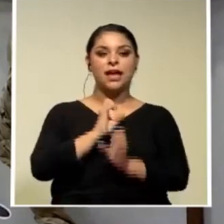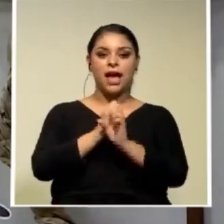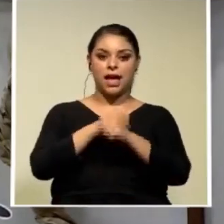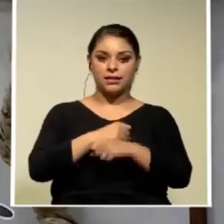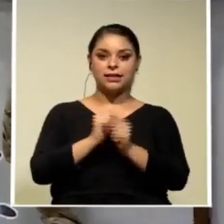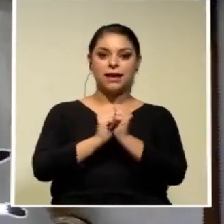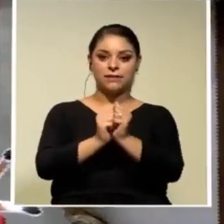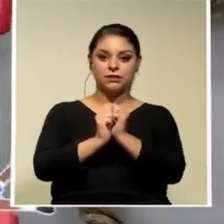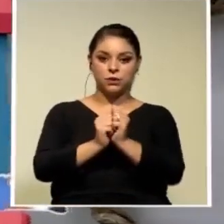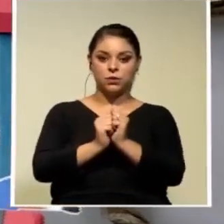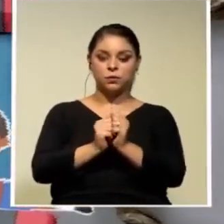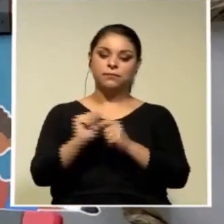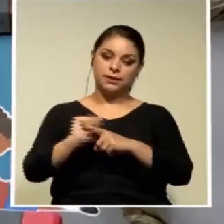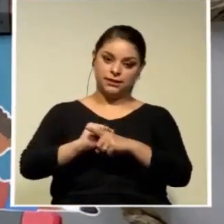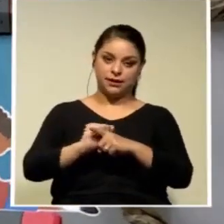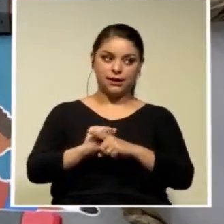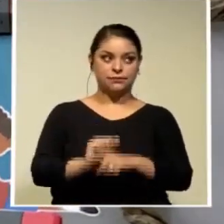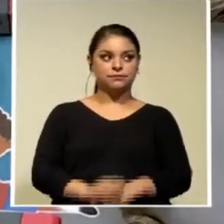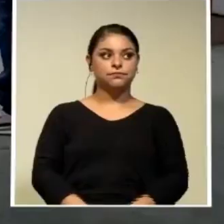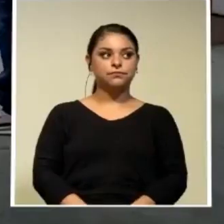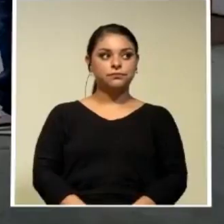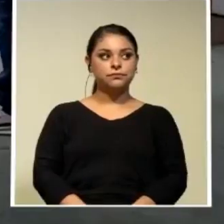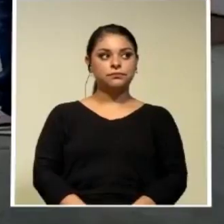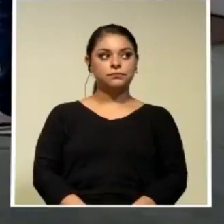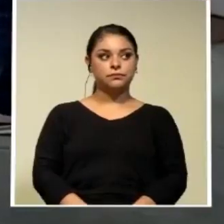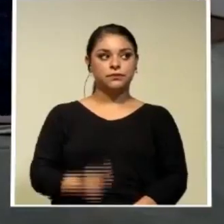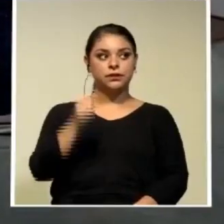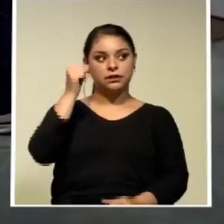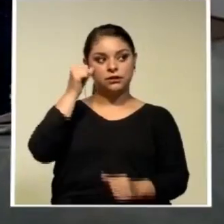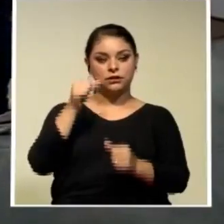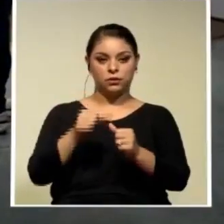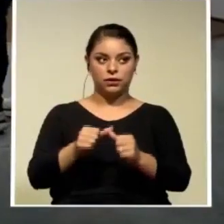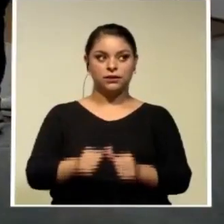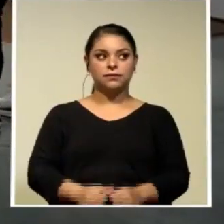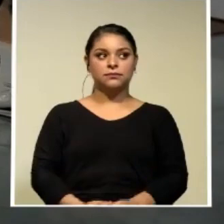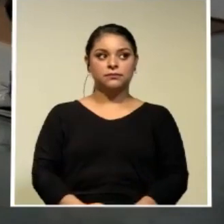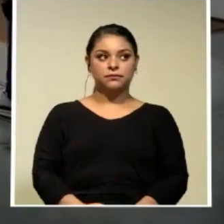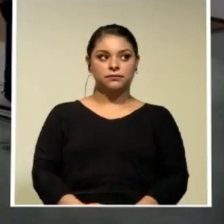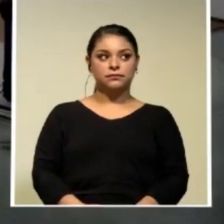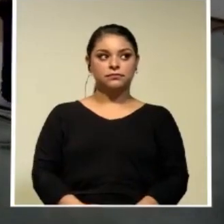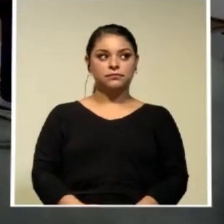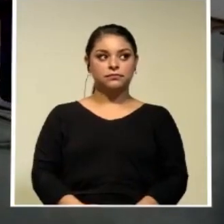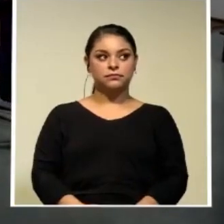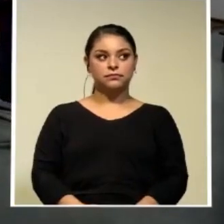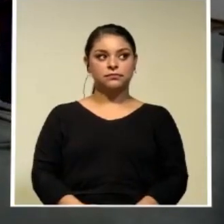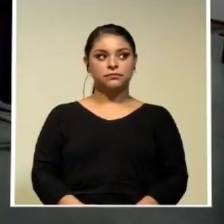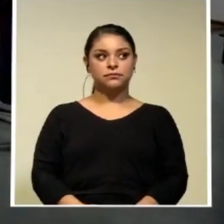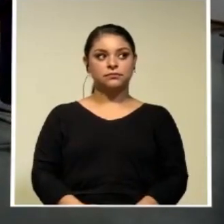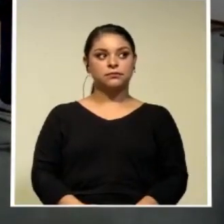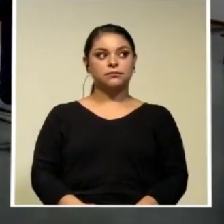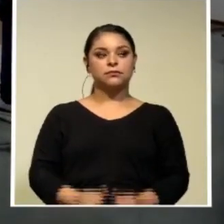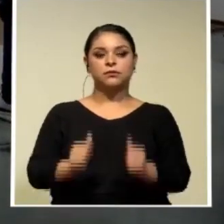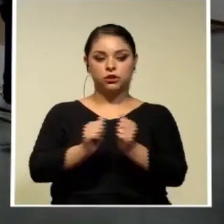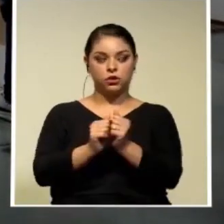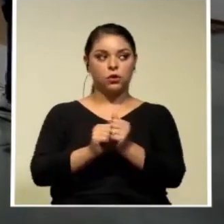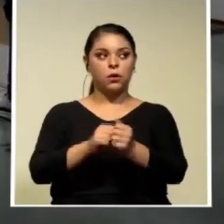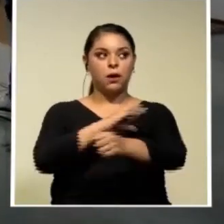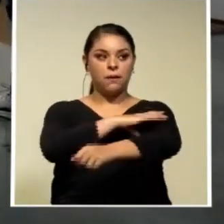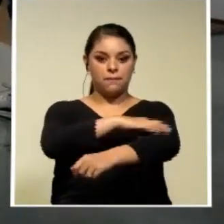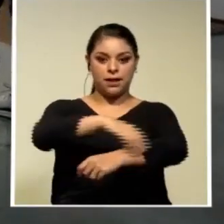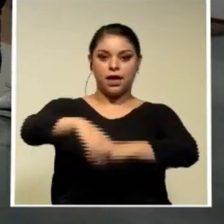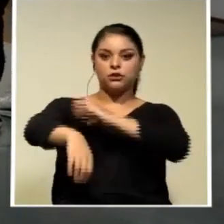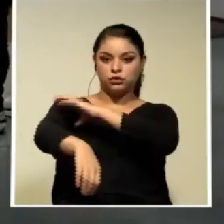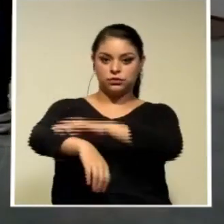practicar el caballito. Recuerden. Ajá. Con los brazos también, ¿verdad? Sí, me permiten